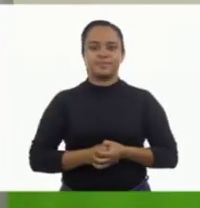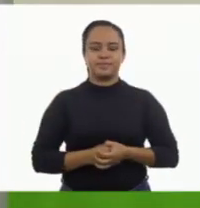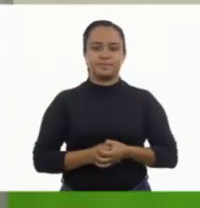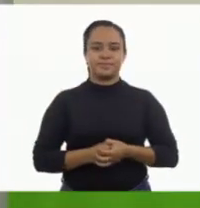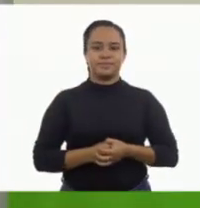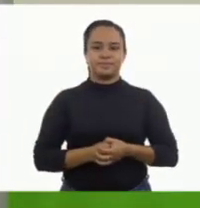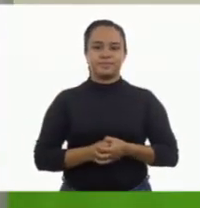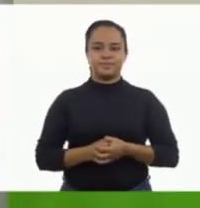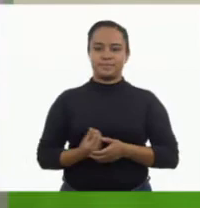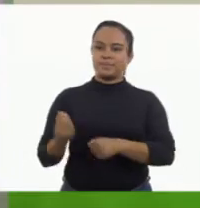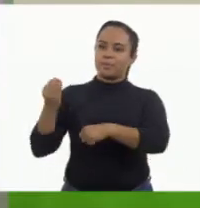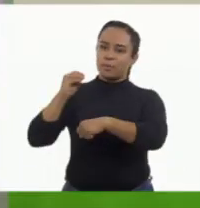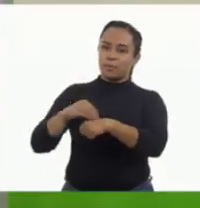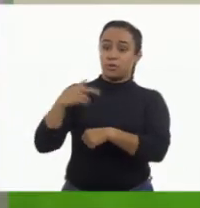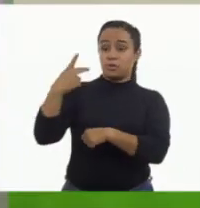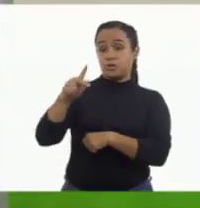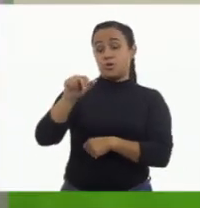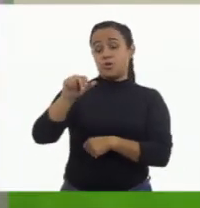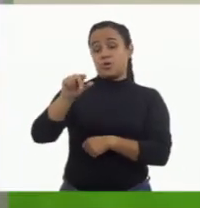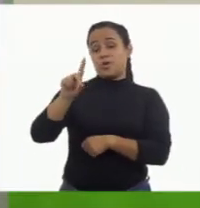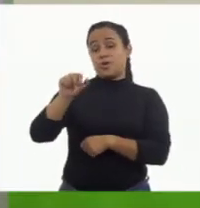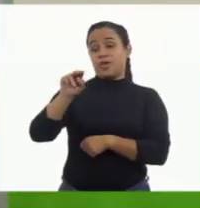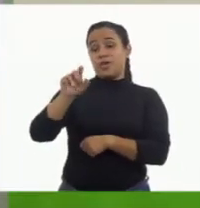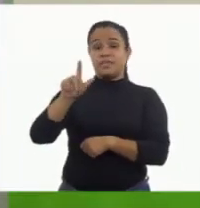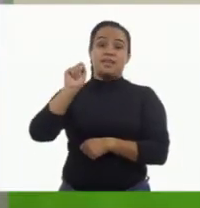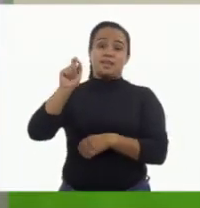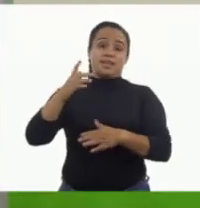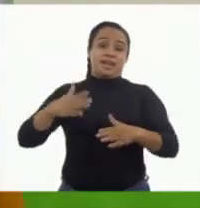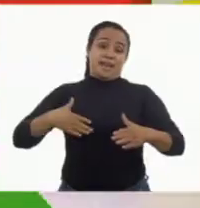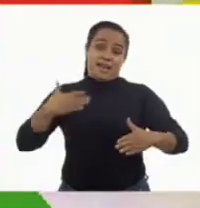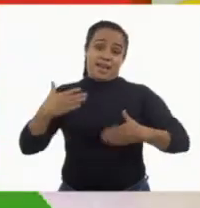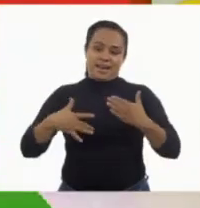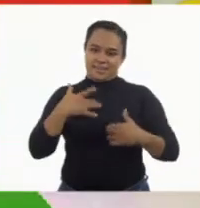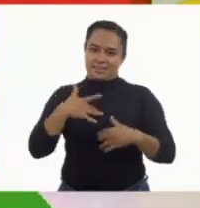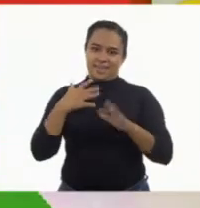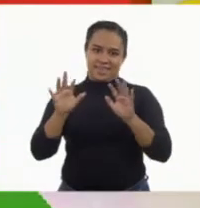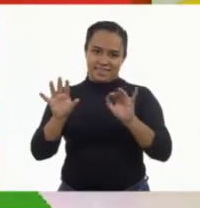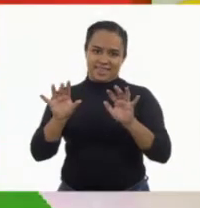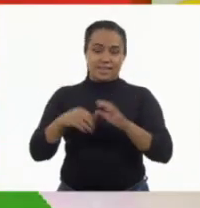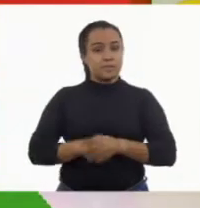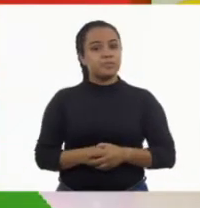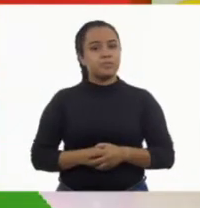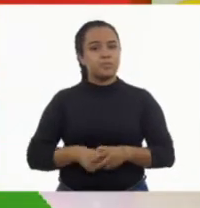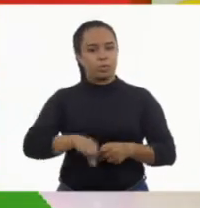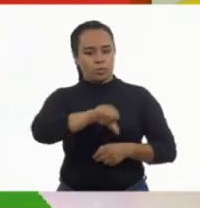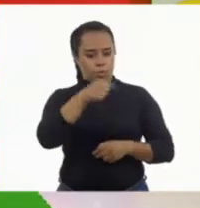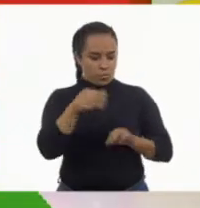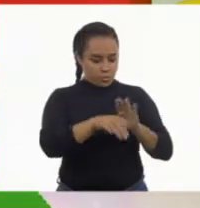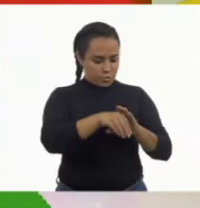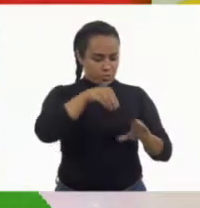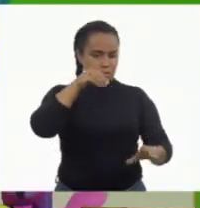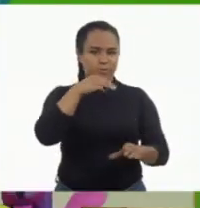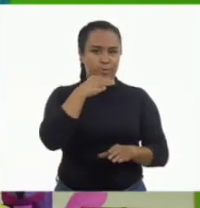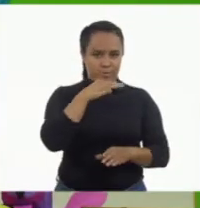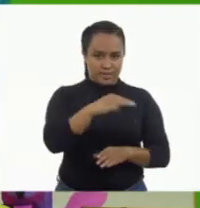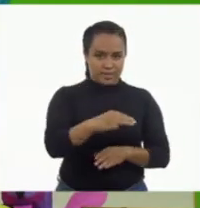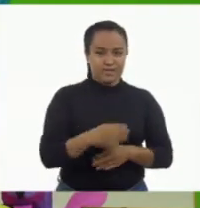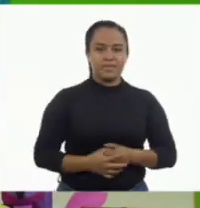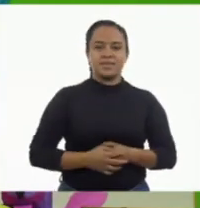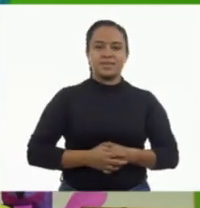Ahí está la alegría para Daniel. Muy bien. Vamos a sacar otro comentario.